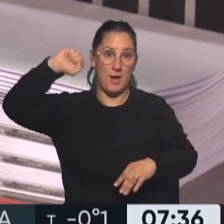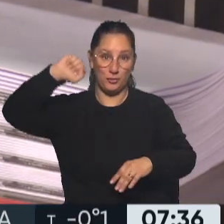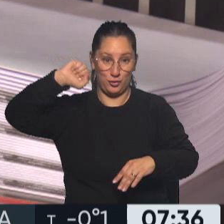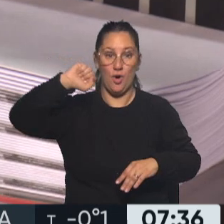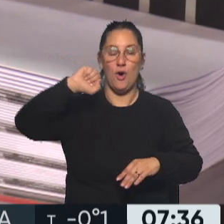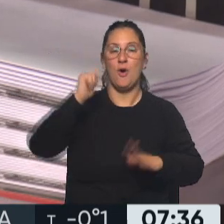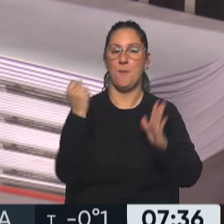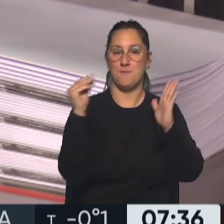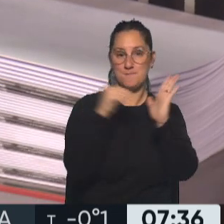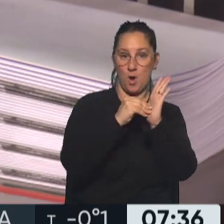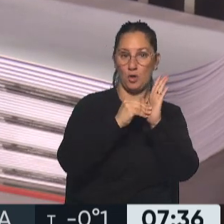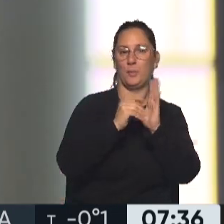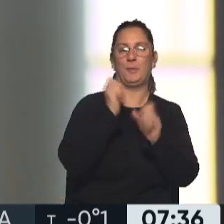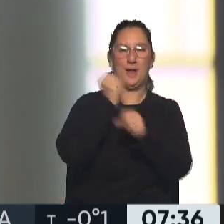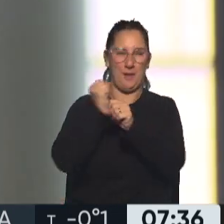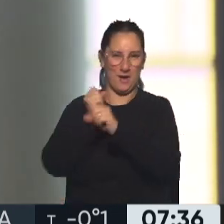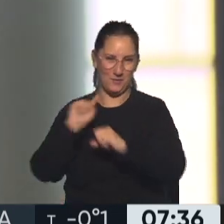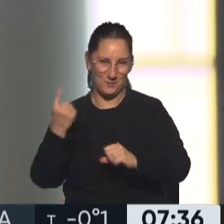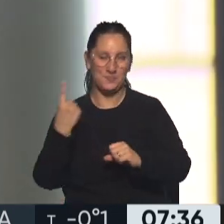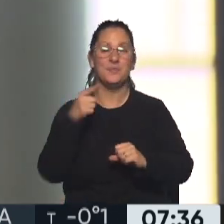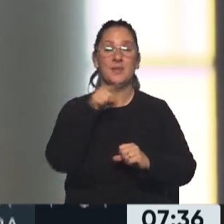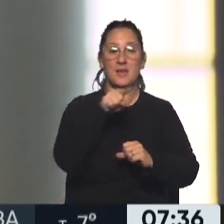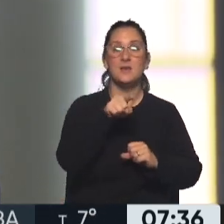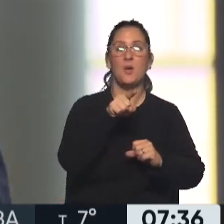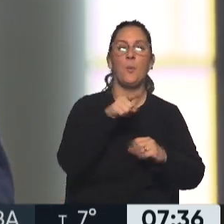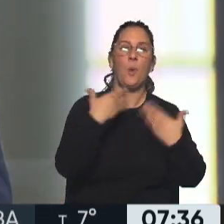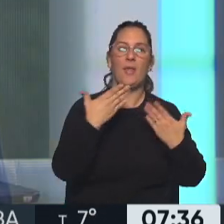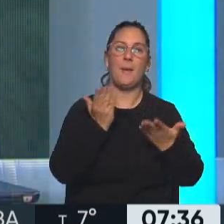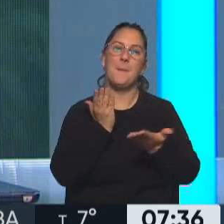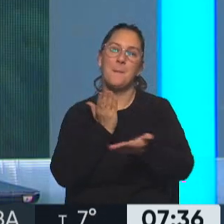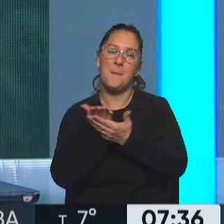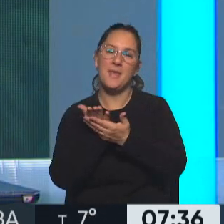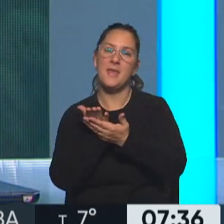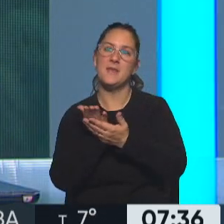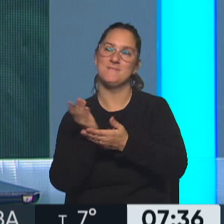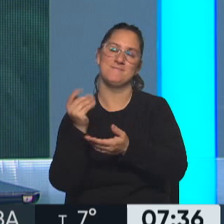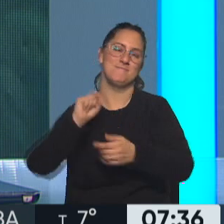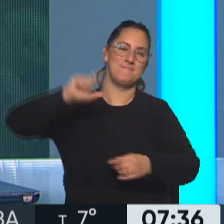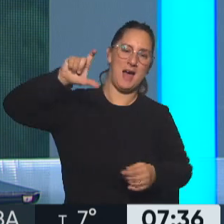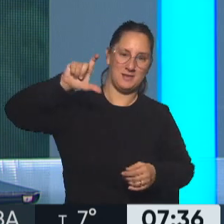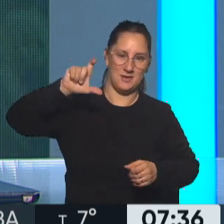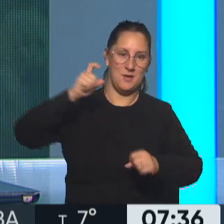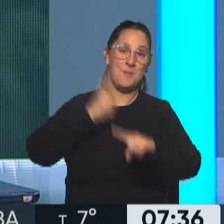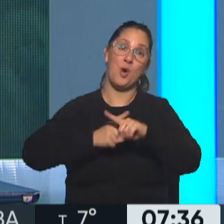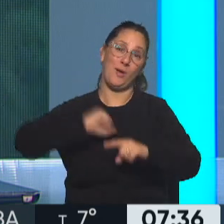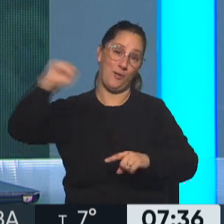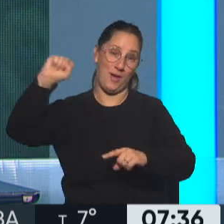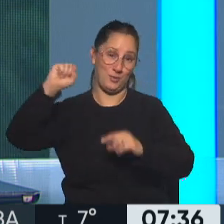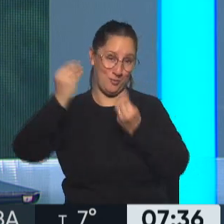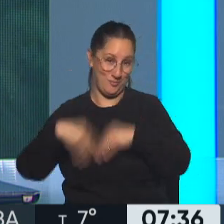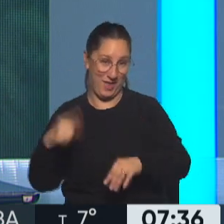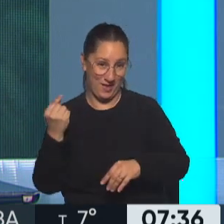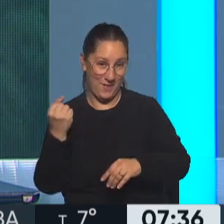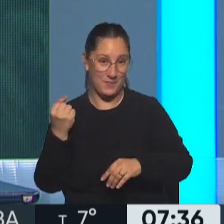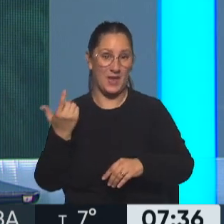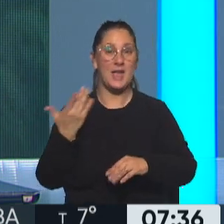Eso los trabajadores independientes lo que hacen es por ahí pedir más cuando trabajan. ¿Por qué? Por el tema de inflacionario, que